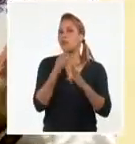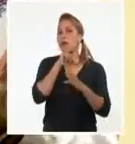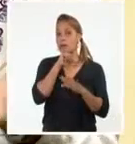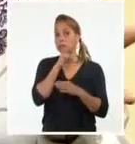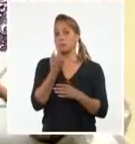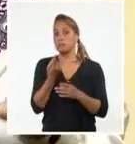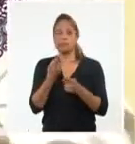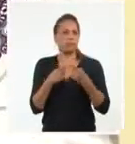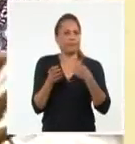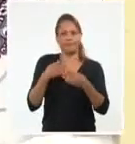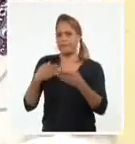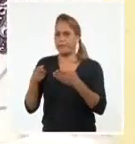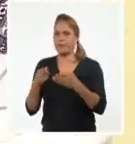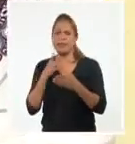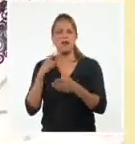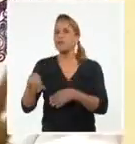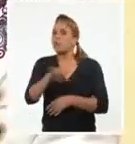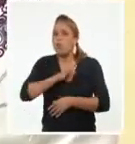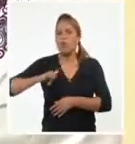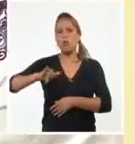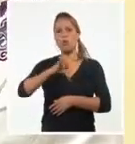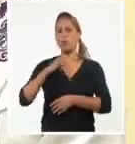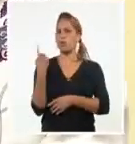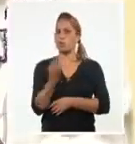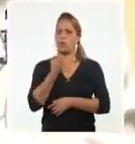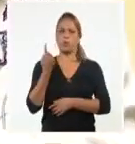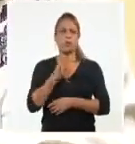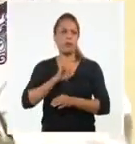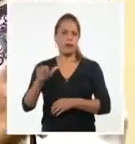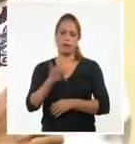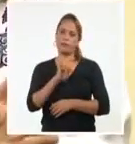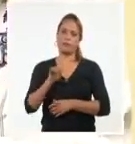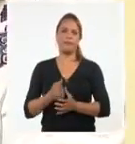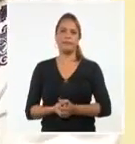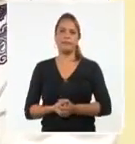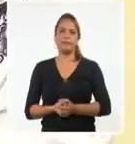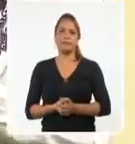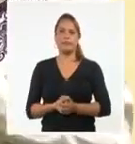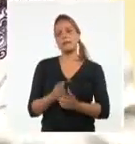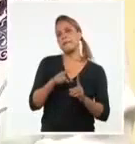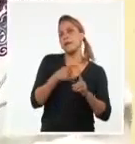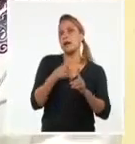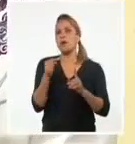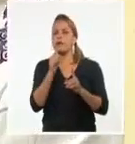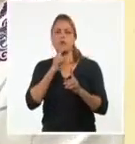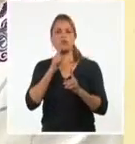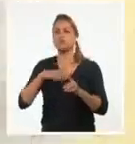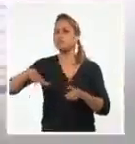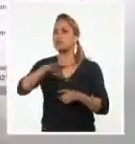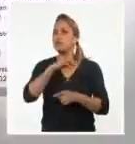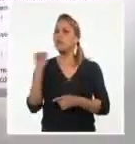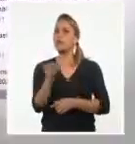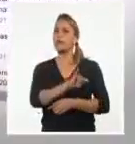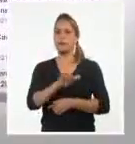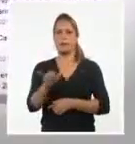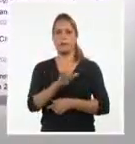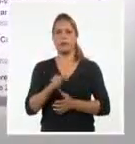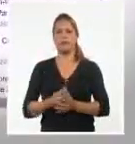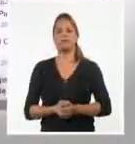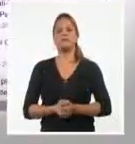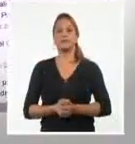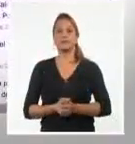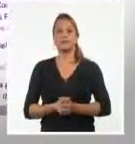por lo que sea, no, todos somos iguales, tan iguales como nada, no se es más o menos igual, se es completamente igual. Las